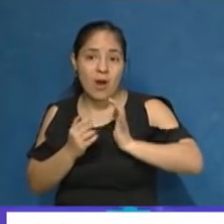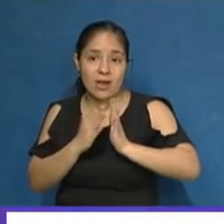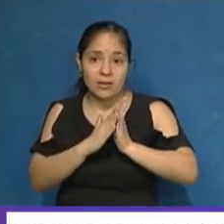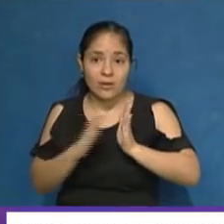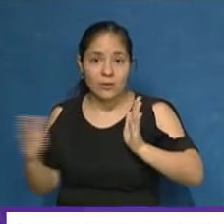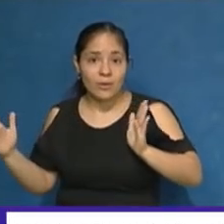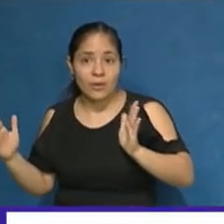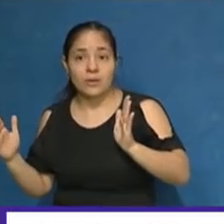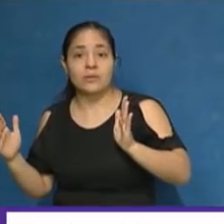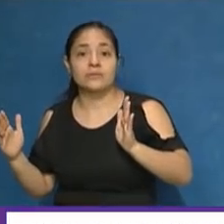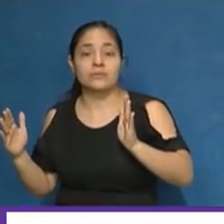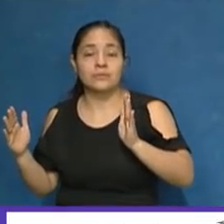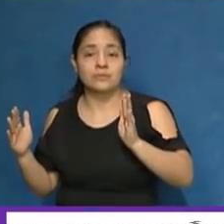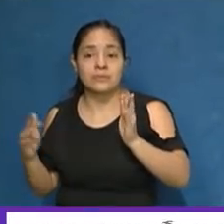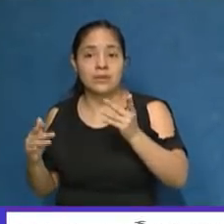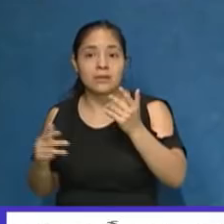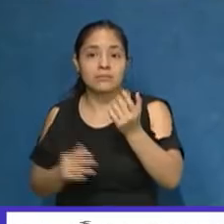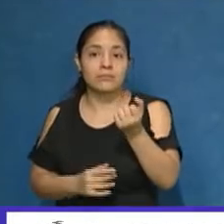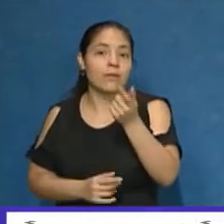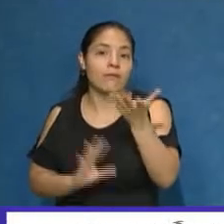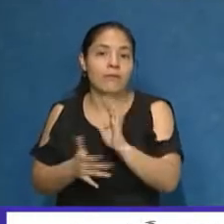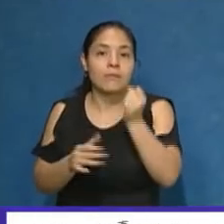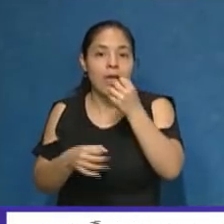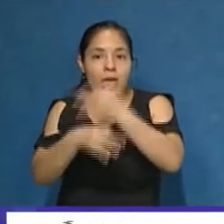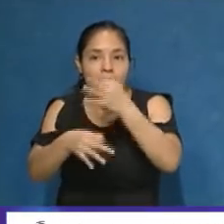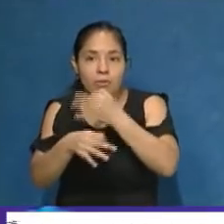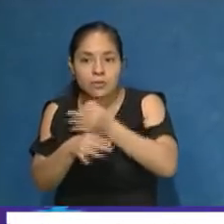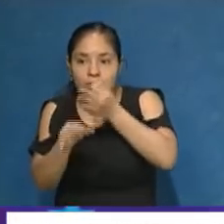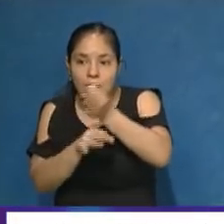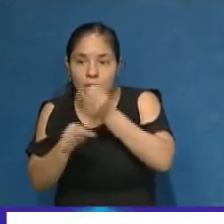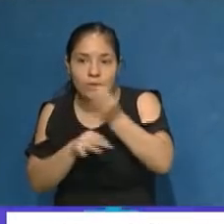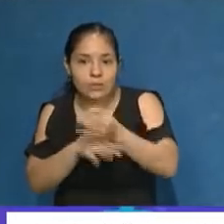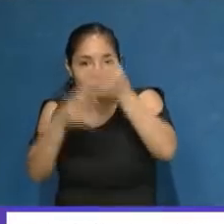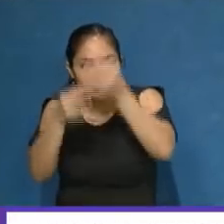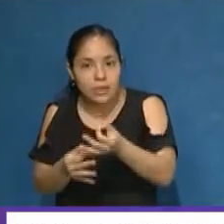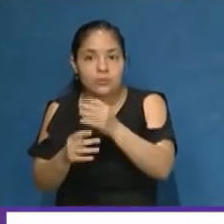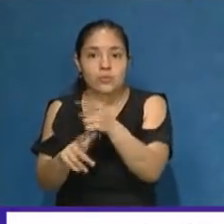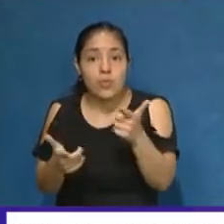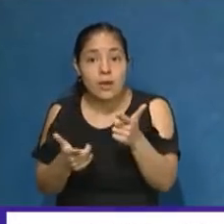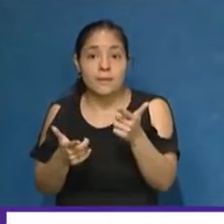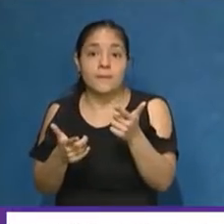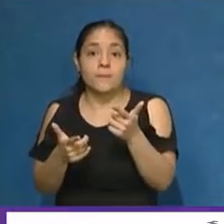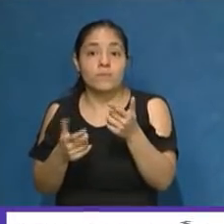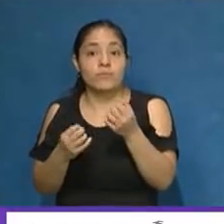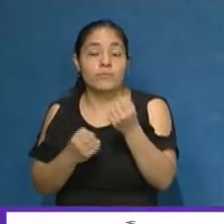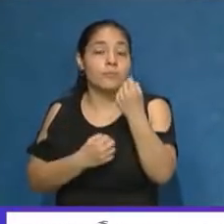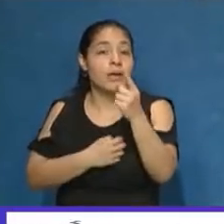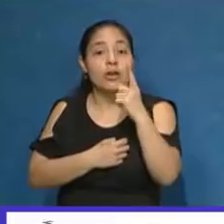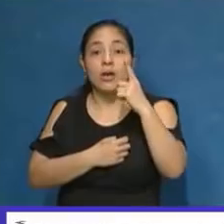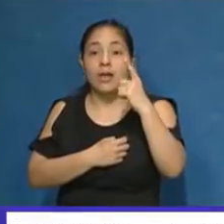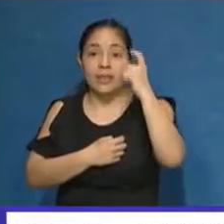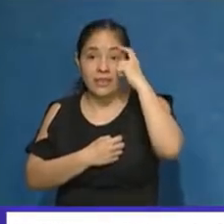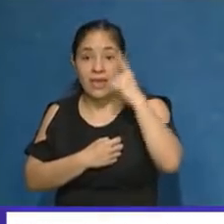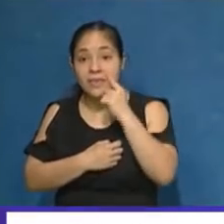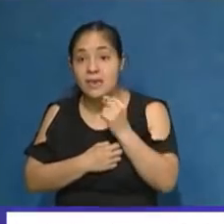ya se han naturalizado en un sistema que no le va bien, en un sistema que no obtiene buenos resultados y sin embargo 10 días antes se dice, no,